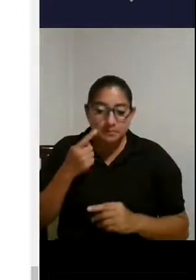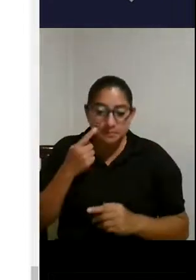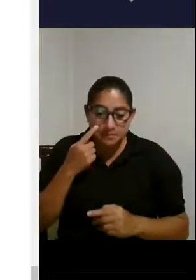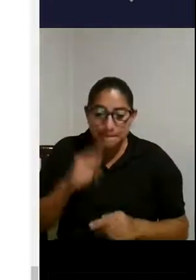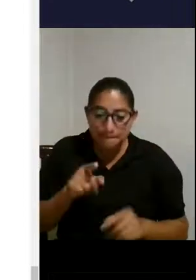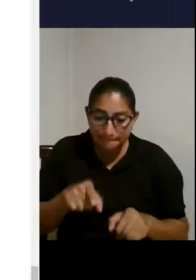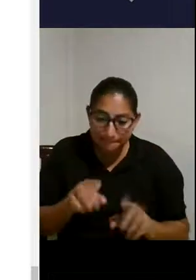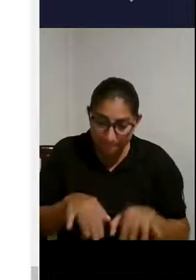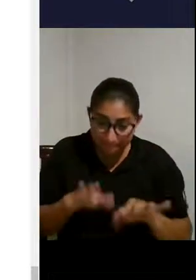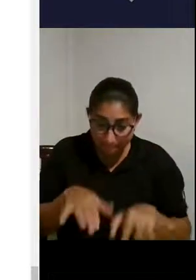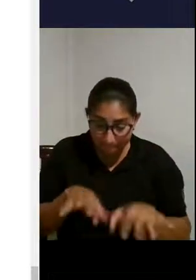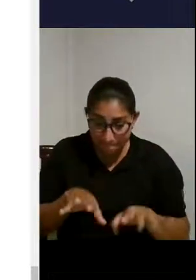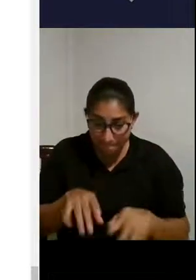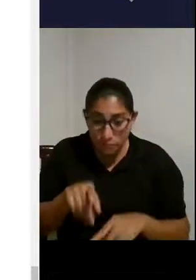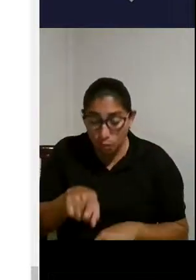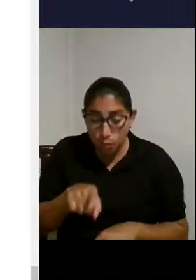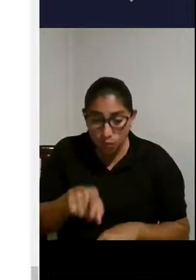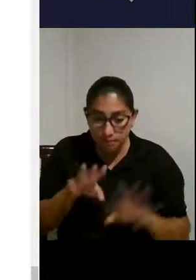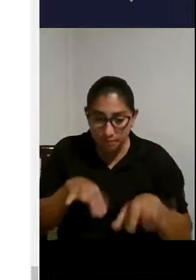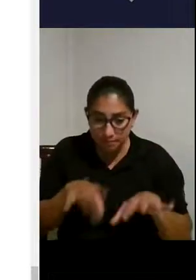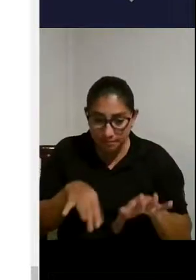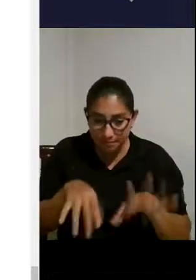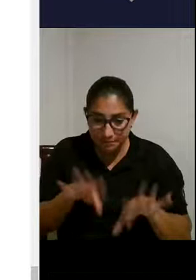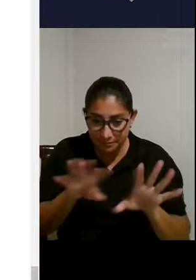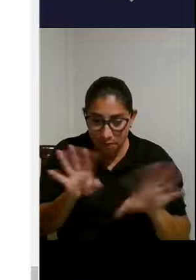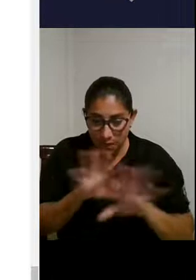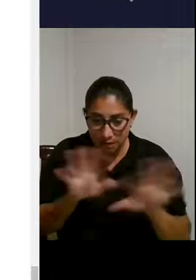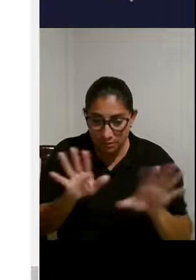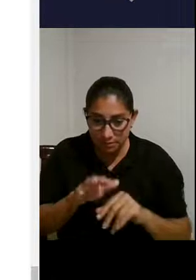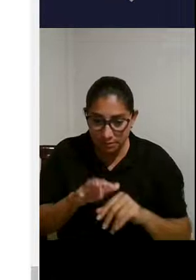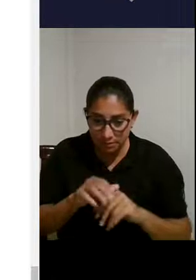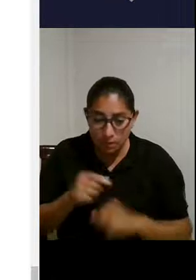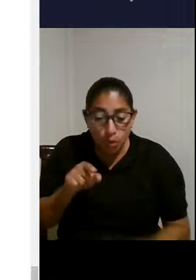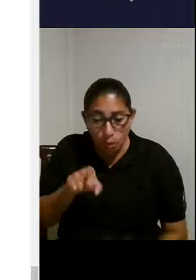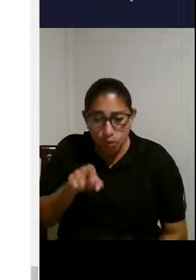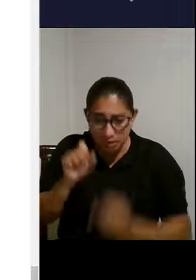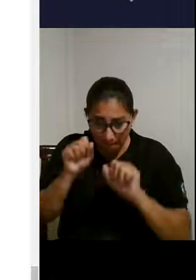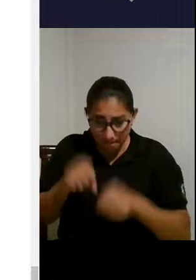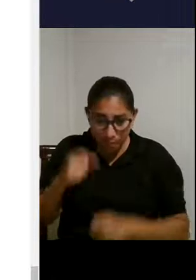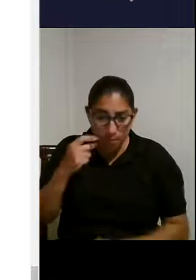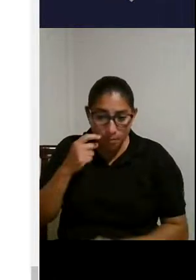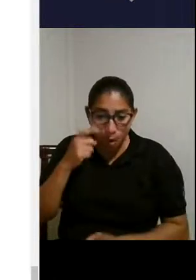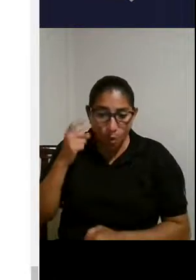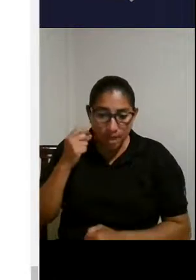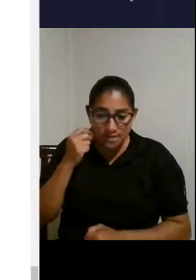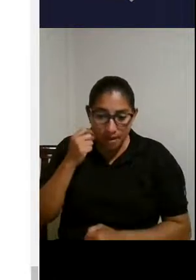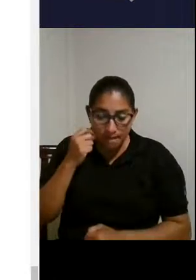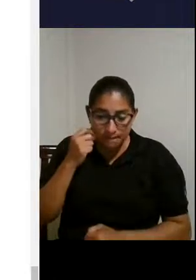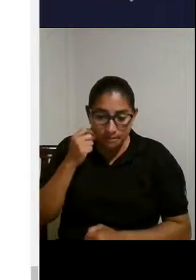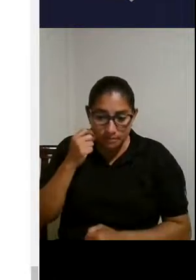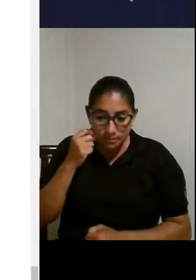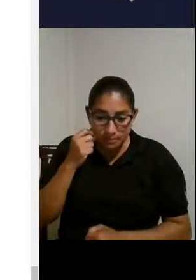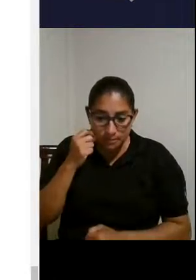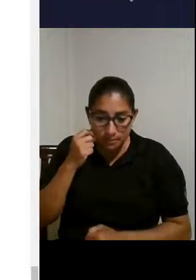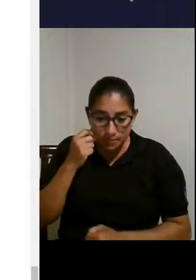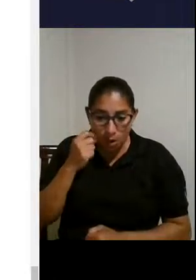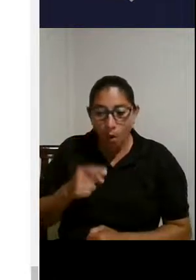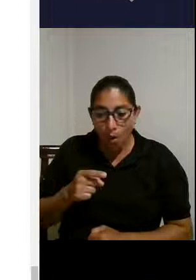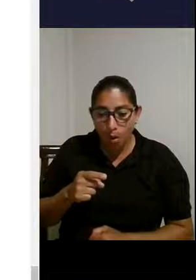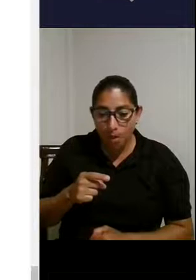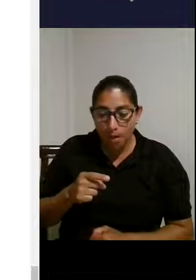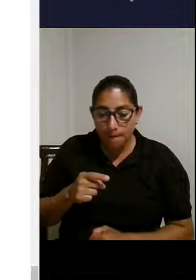función. ¿Ok? Eso es importante saberlo, ¿verdad? Este, no sé si le respondí a su